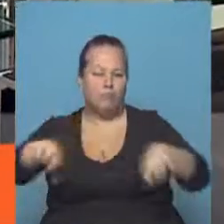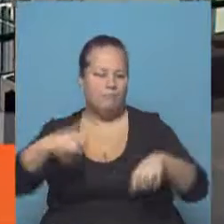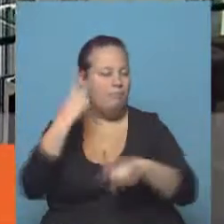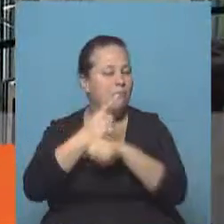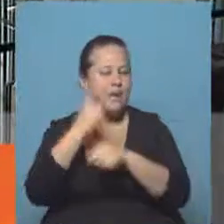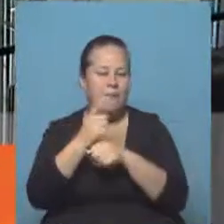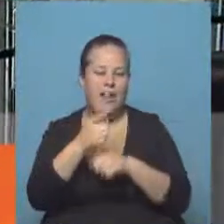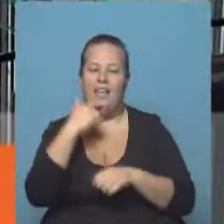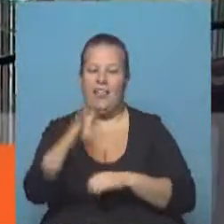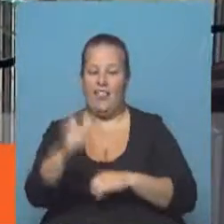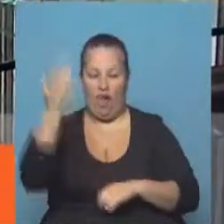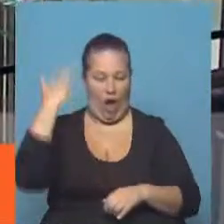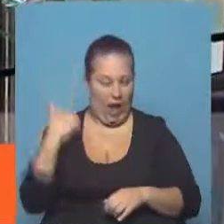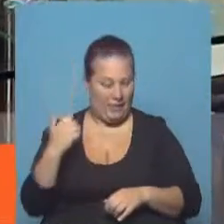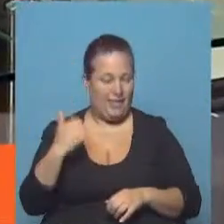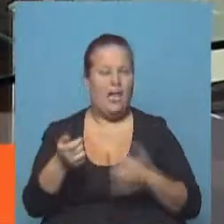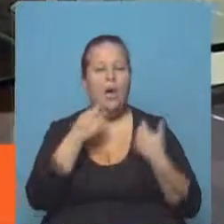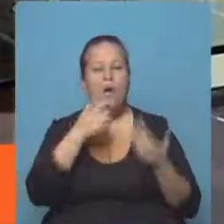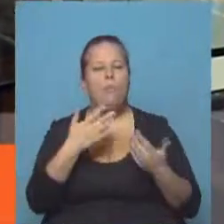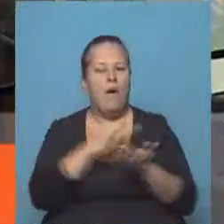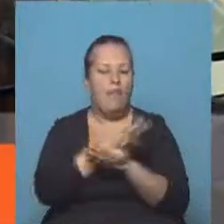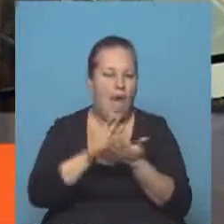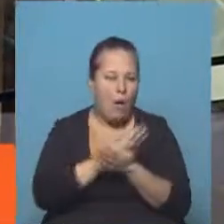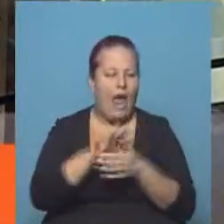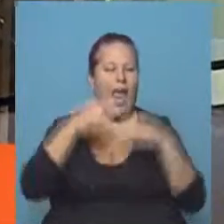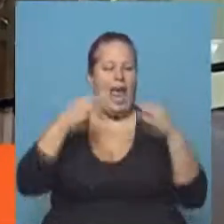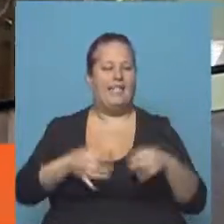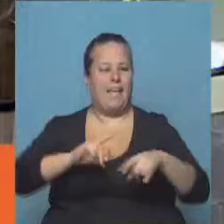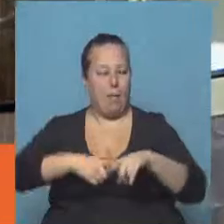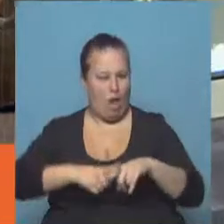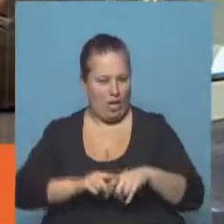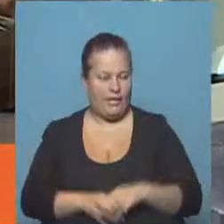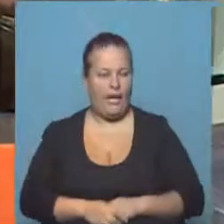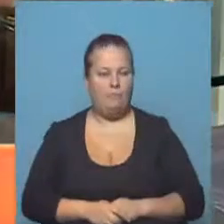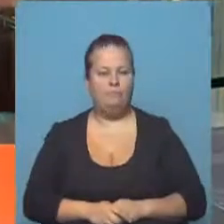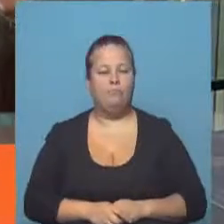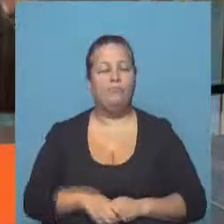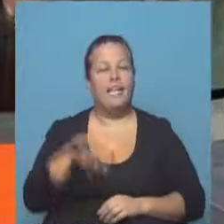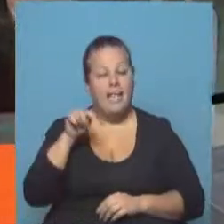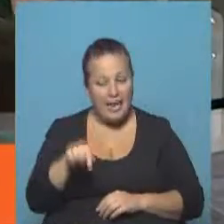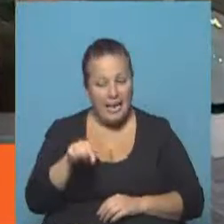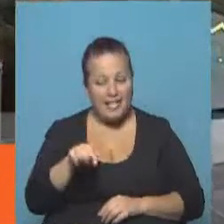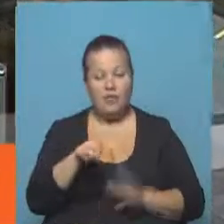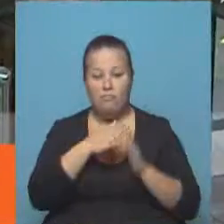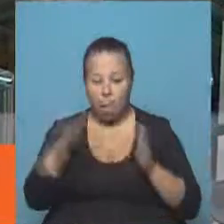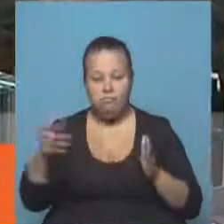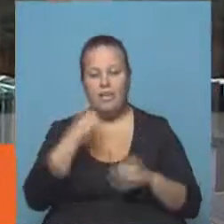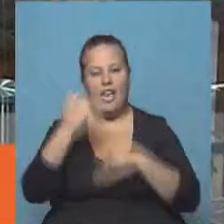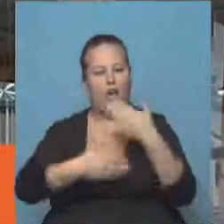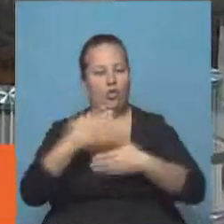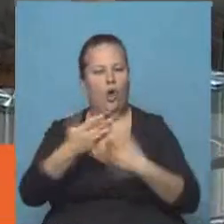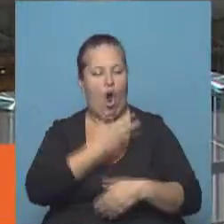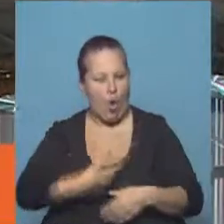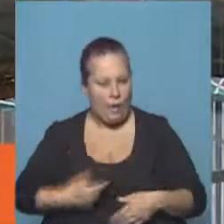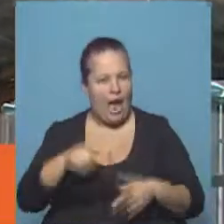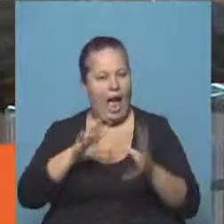primordial que es la que señalábamos antes, la posibilidad de conciliar ética y política. Esto, en esta línea trata de avanzar el gobierno